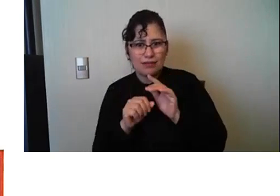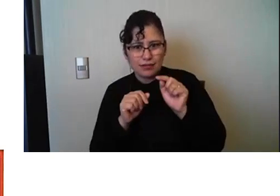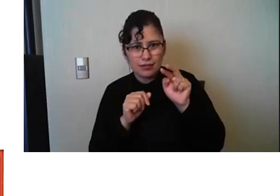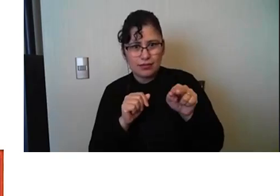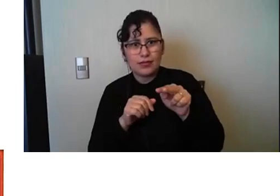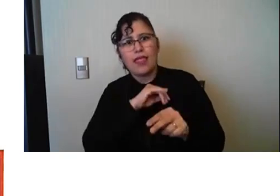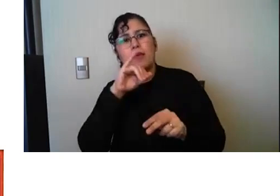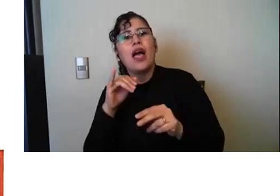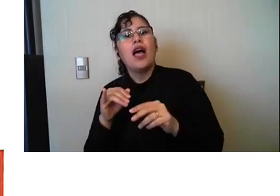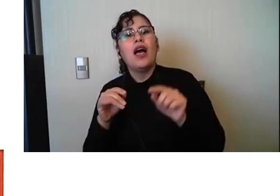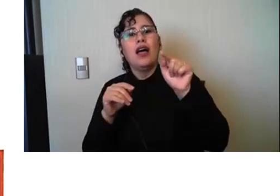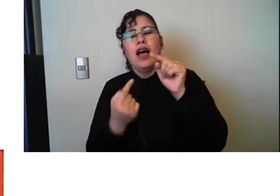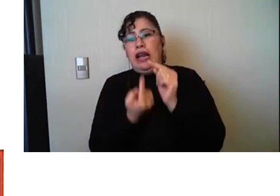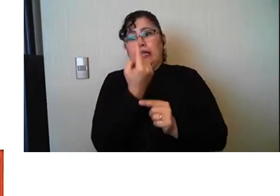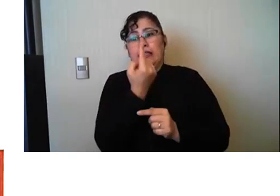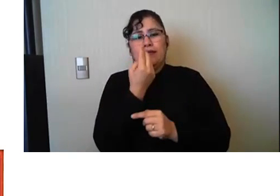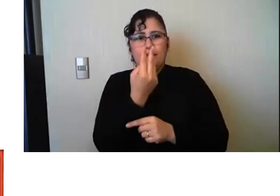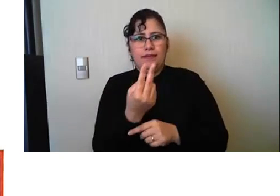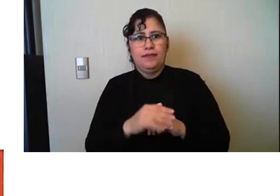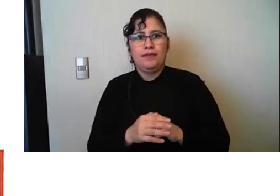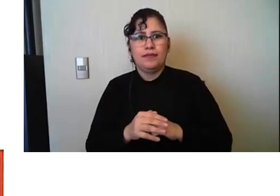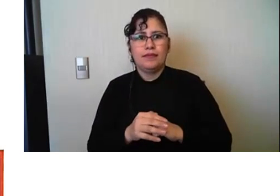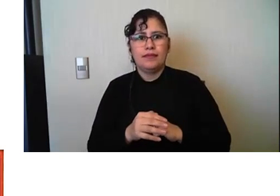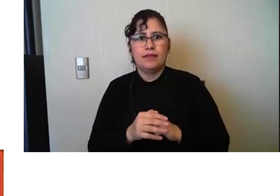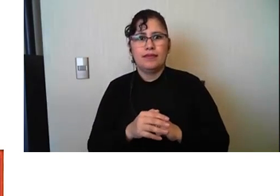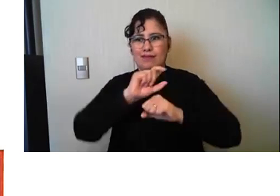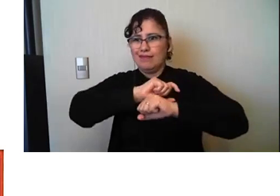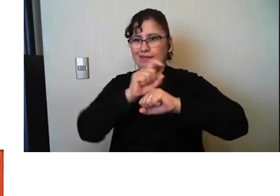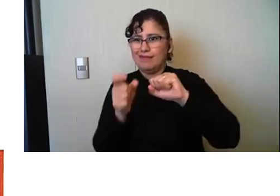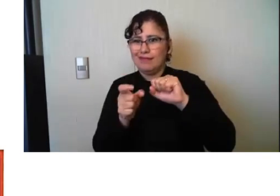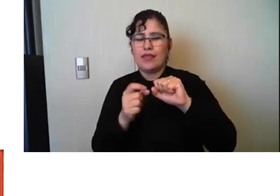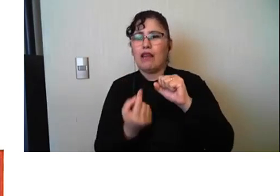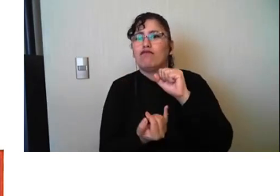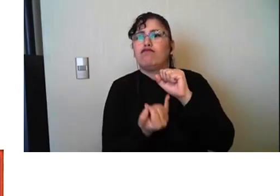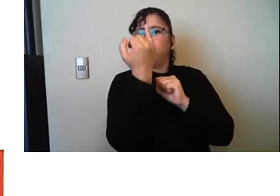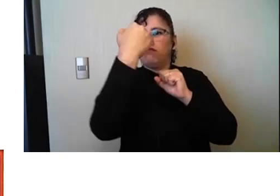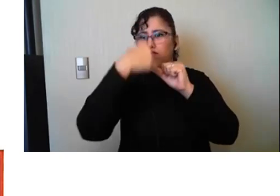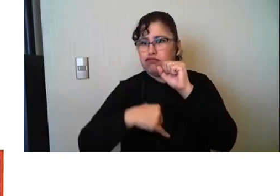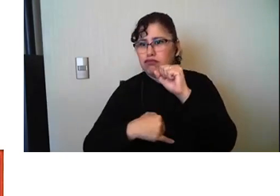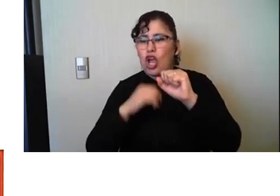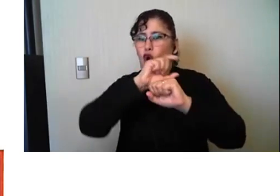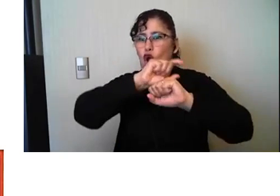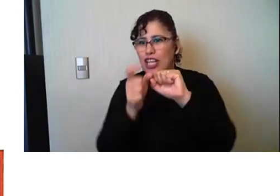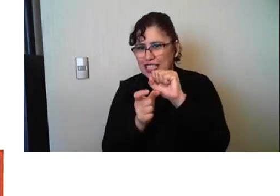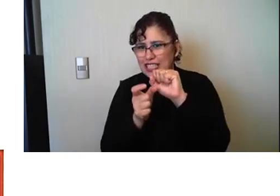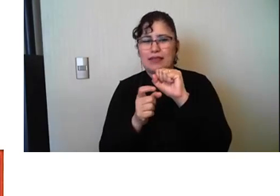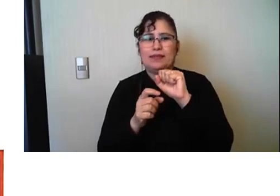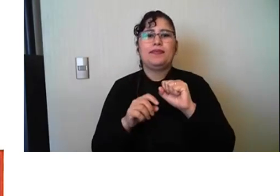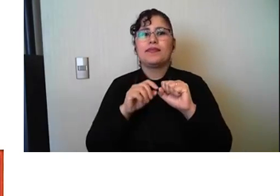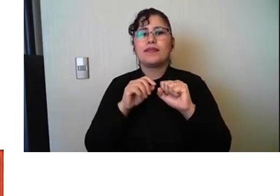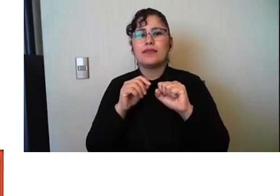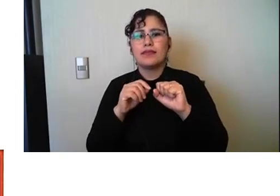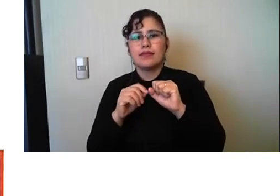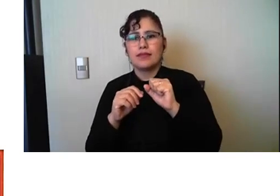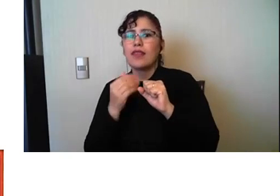Luego tenemos en este esquema un feedback, o sea, de ida y de vuelta entre la corteza cerebral y el